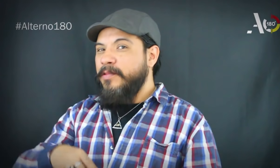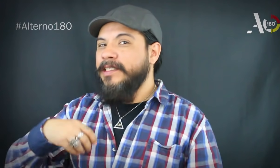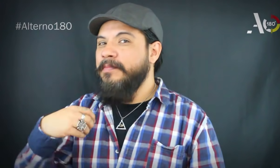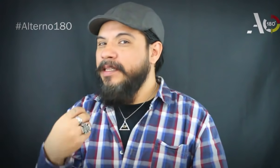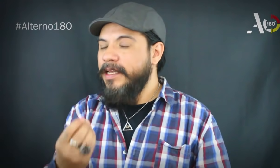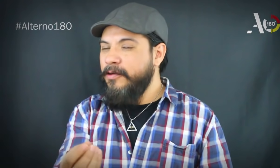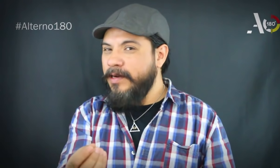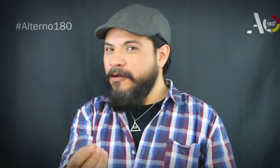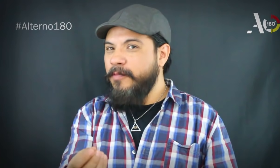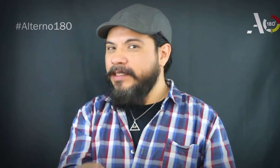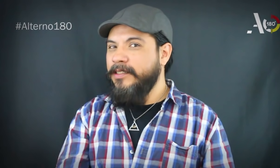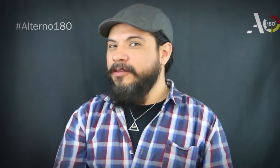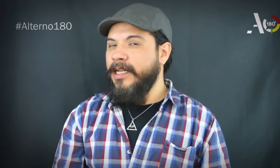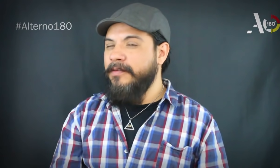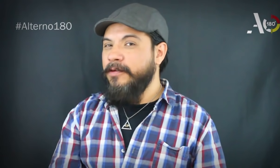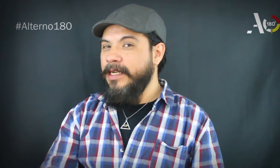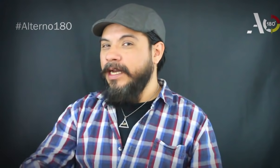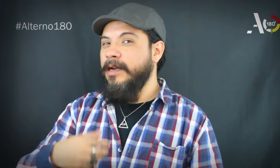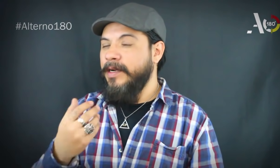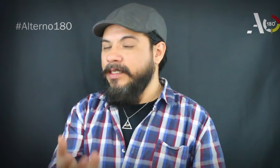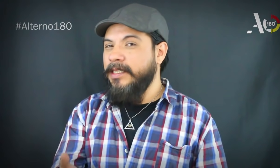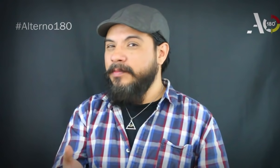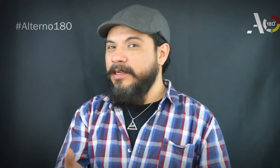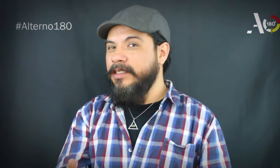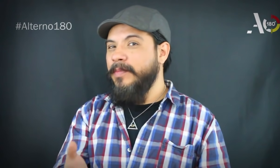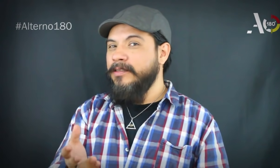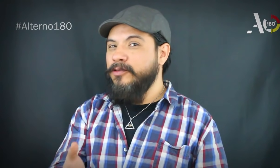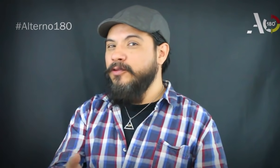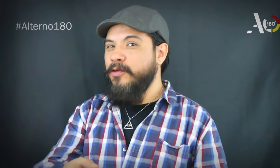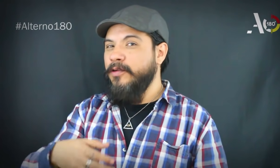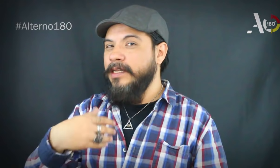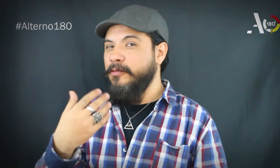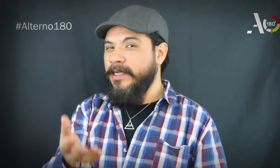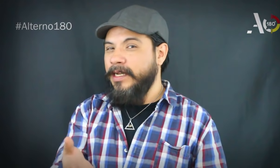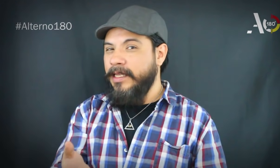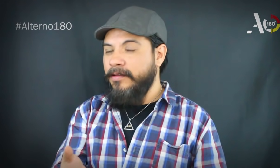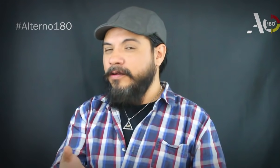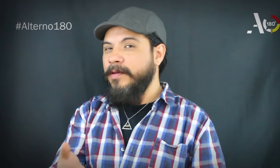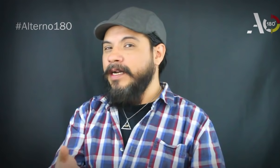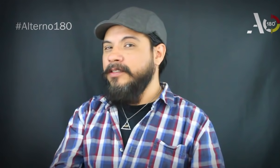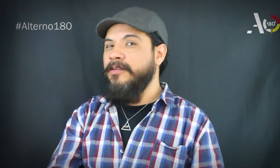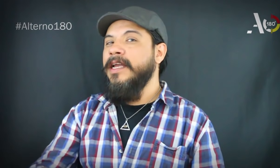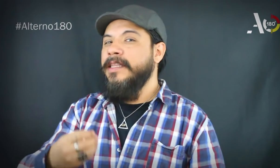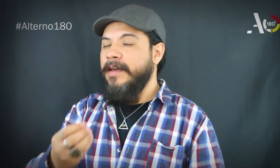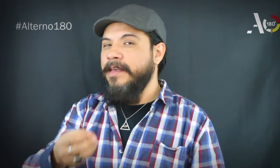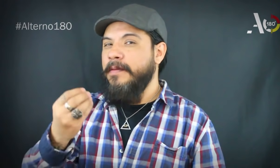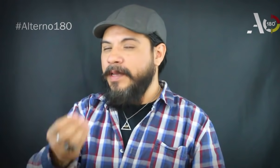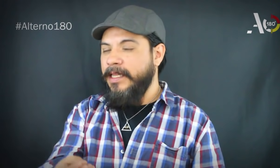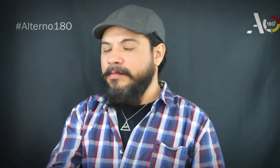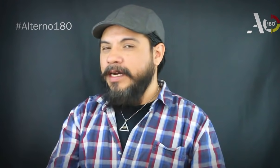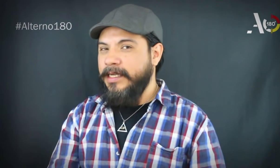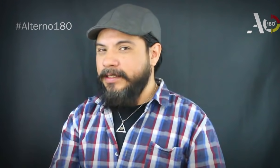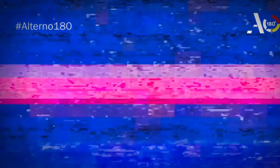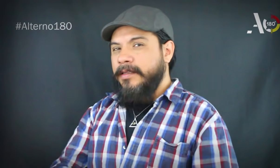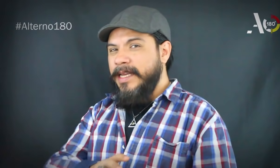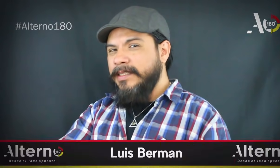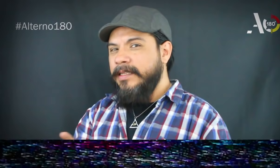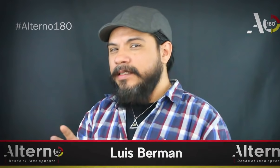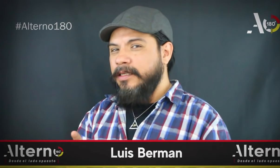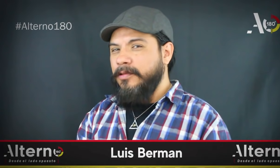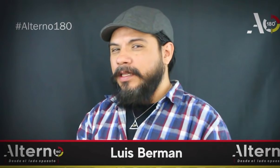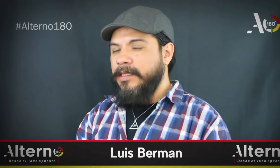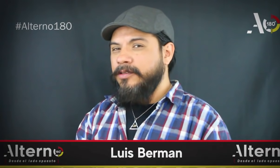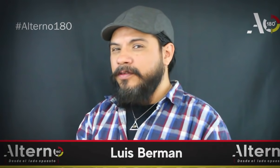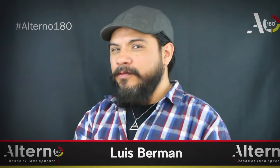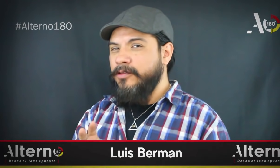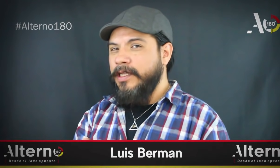ahí, pues también tengo una conversación telefónica que el presidente municipal sostuvo con el subsecretario de Gobernación, David Méndez Márquez. Días